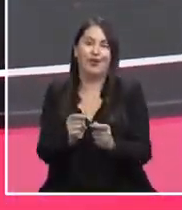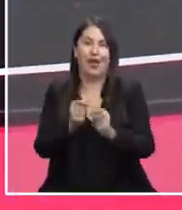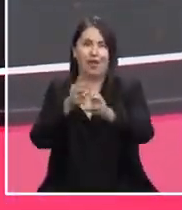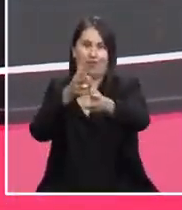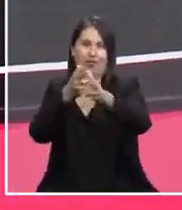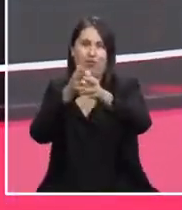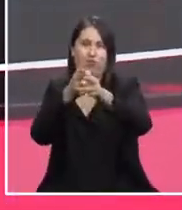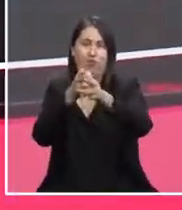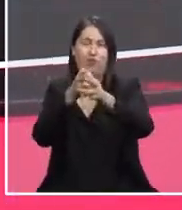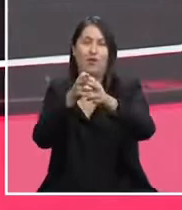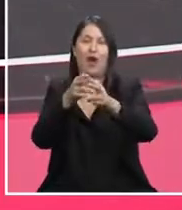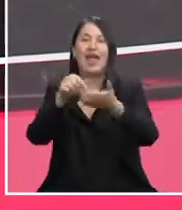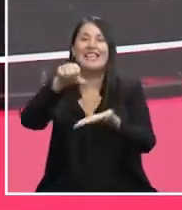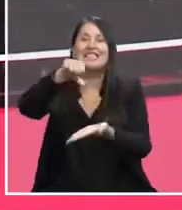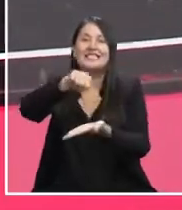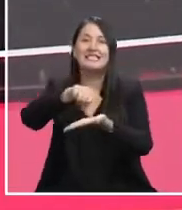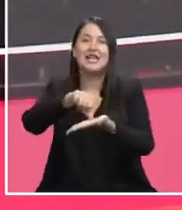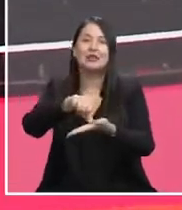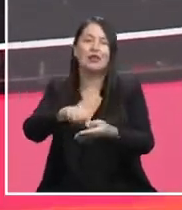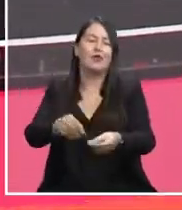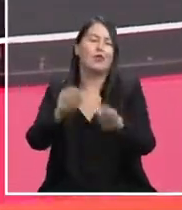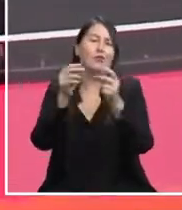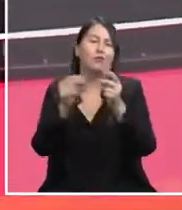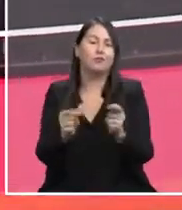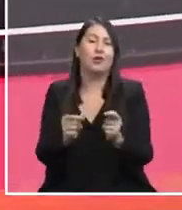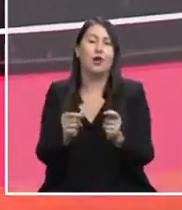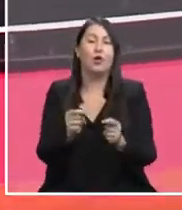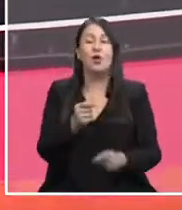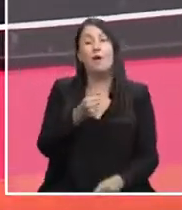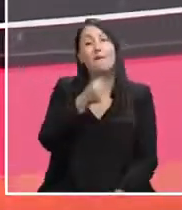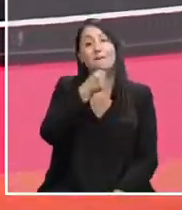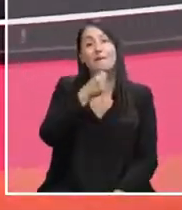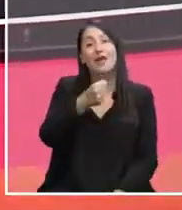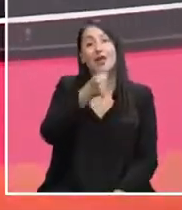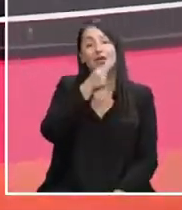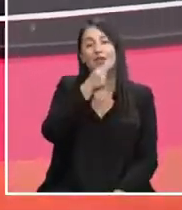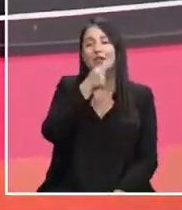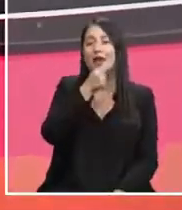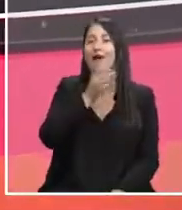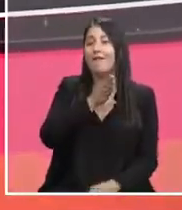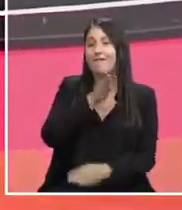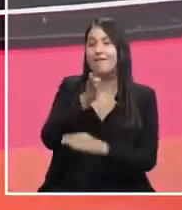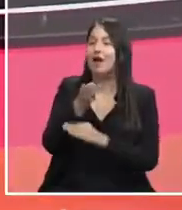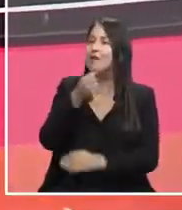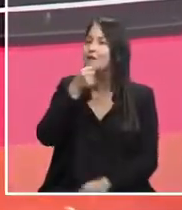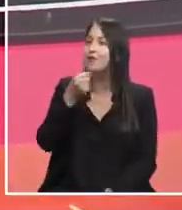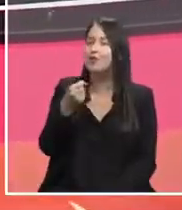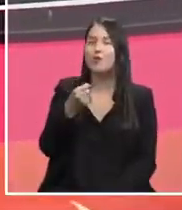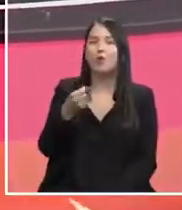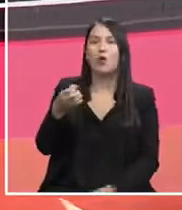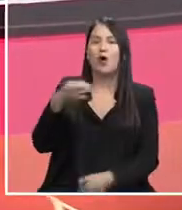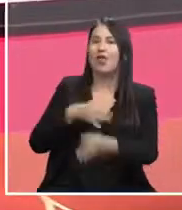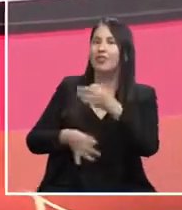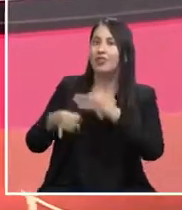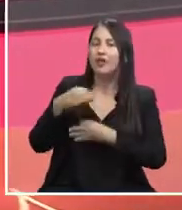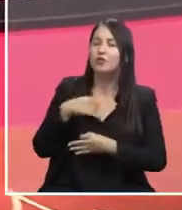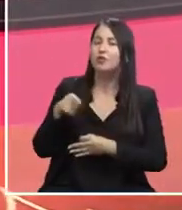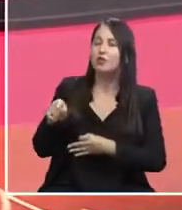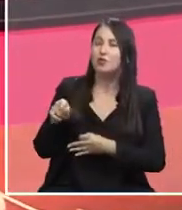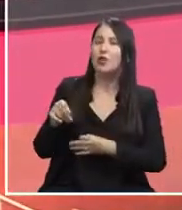tantas veces como esa persona. Era increíble. Y un periodista va a reportearlo porque le han hablado tanto de este tirador